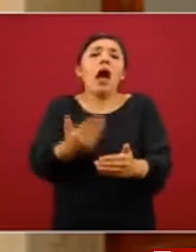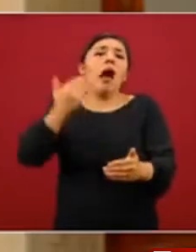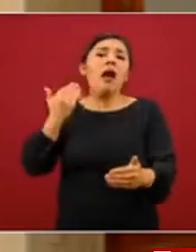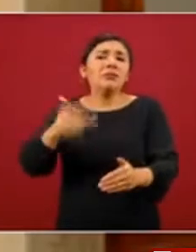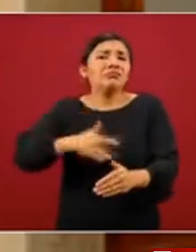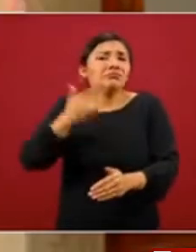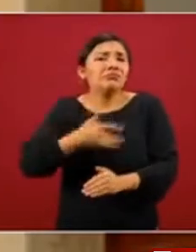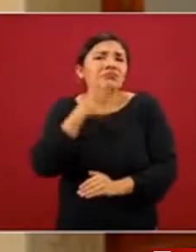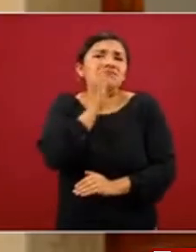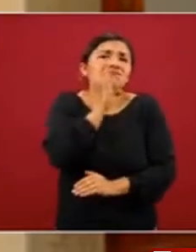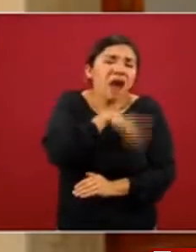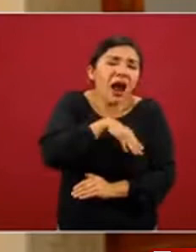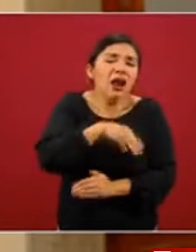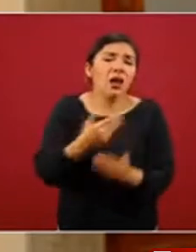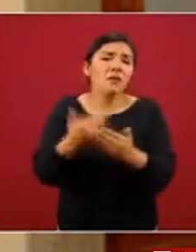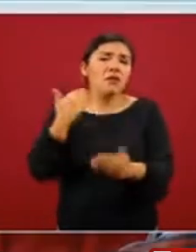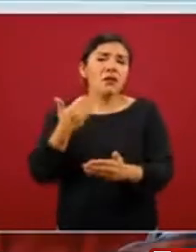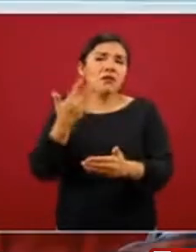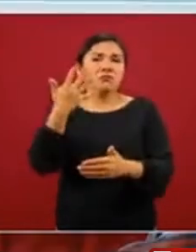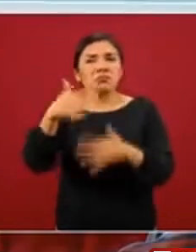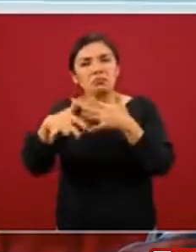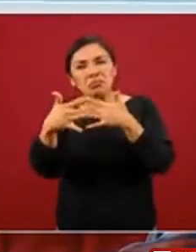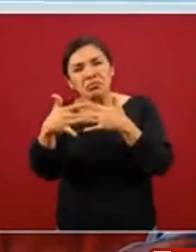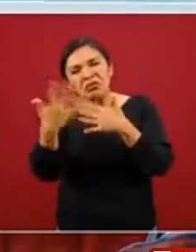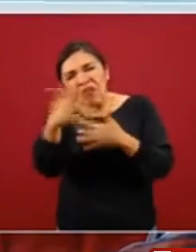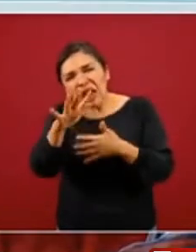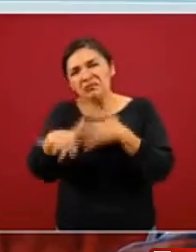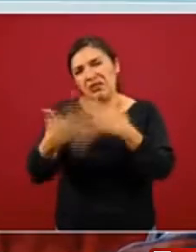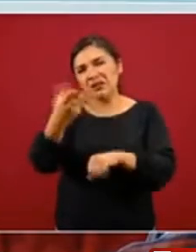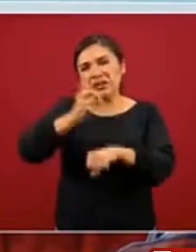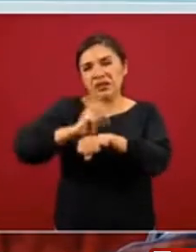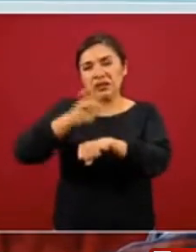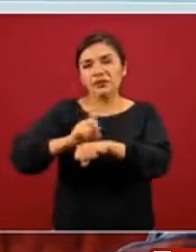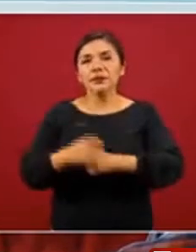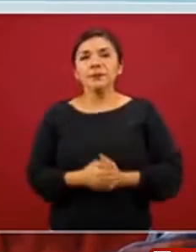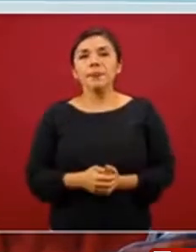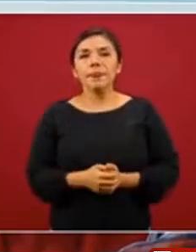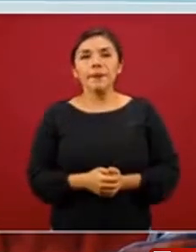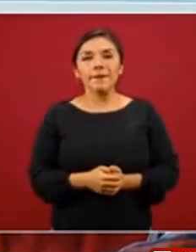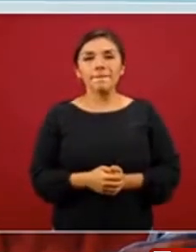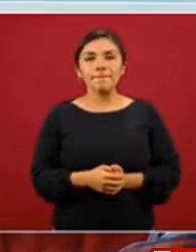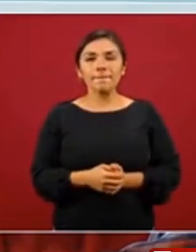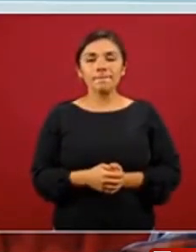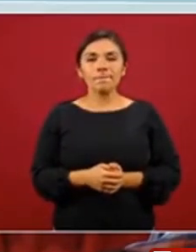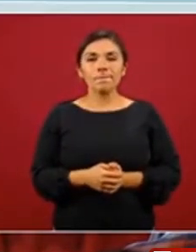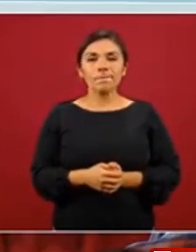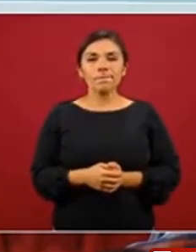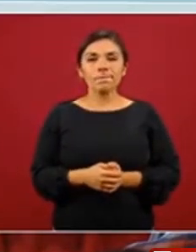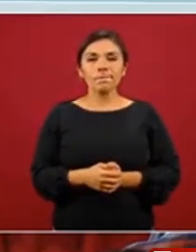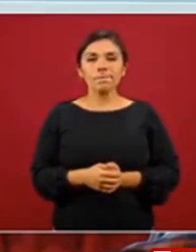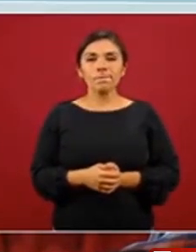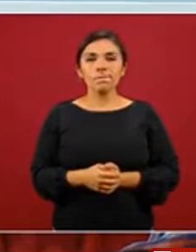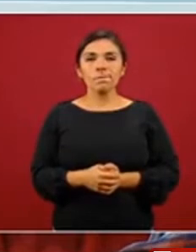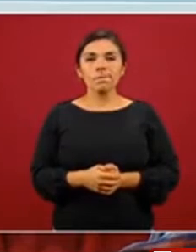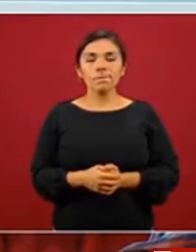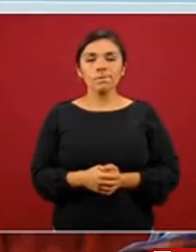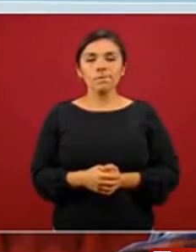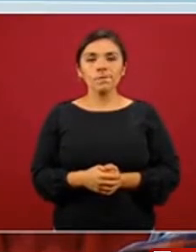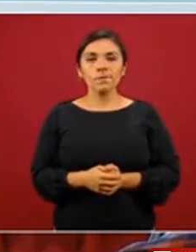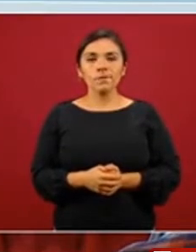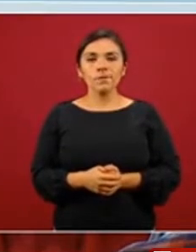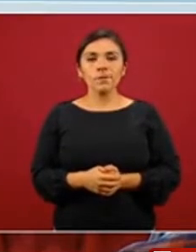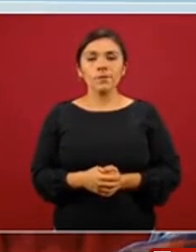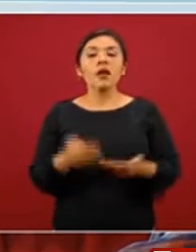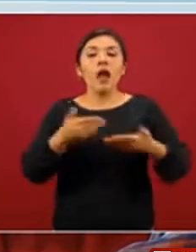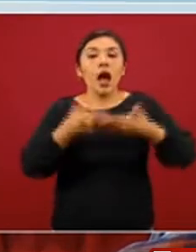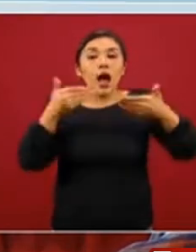son casos de los últimos 10 o 15 días. La siguiente grupo de diapositivas, vamos a ver ahora